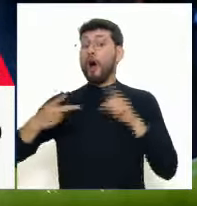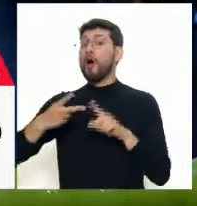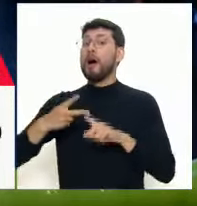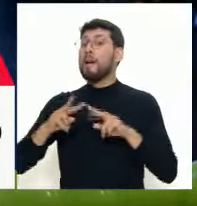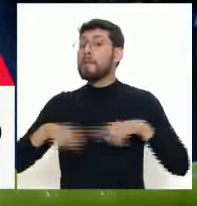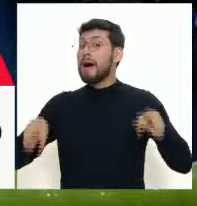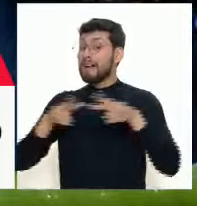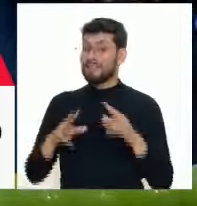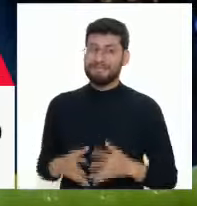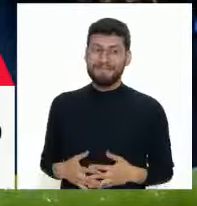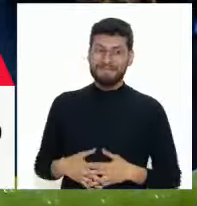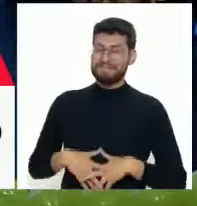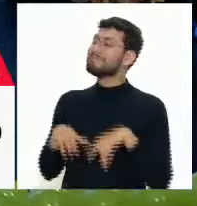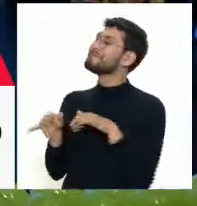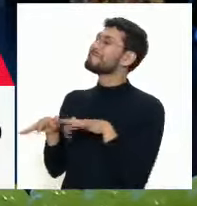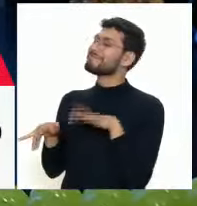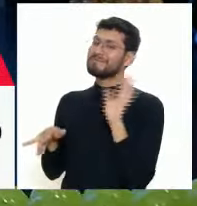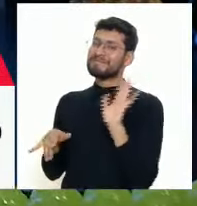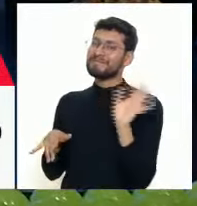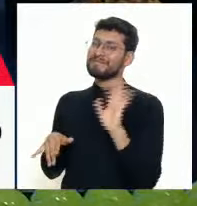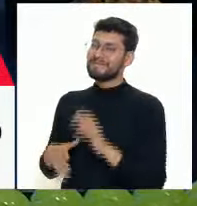valor.